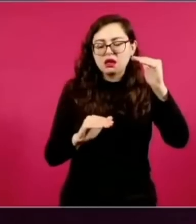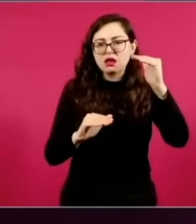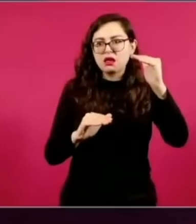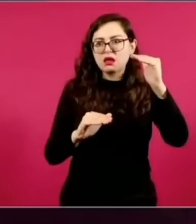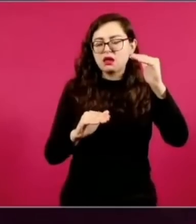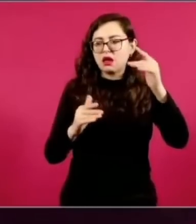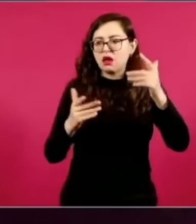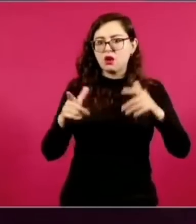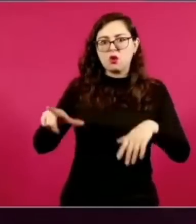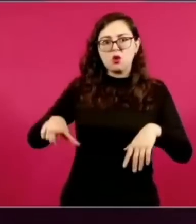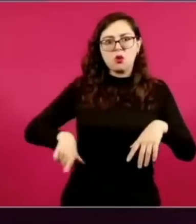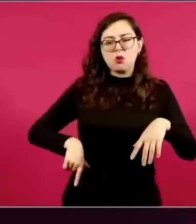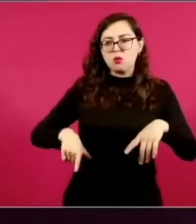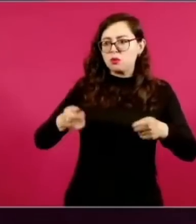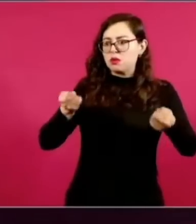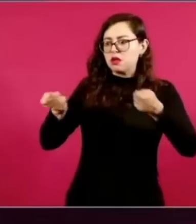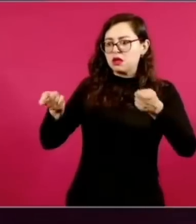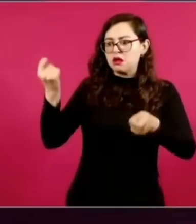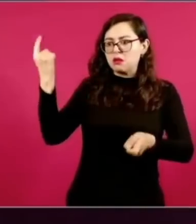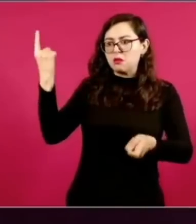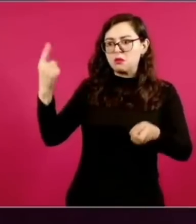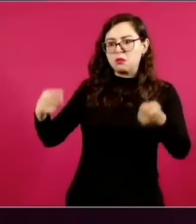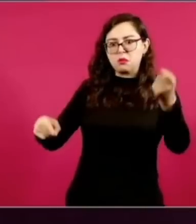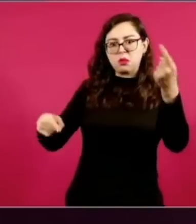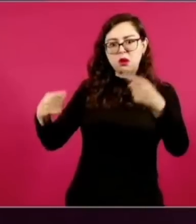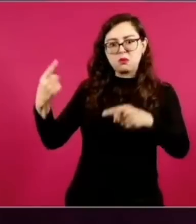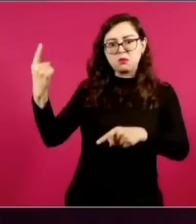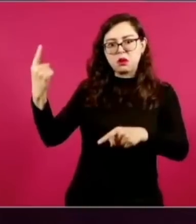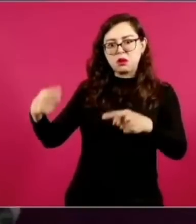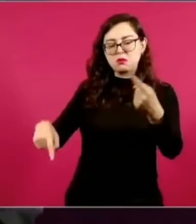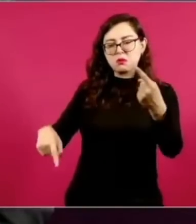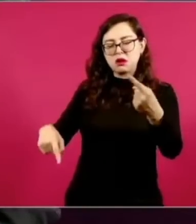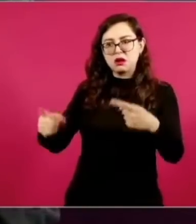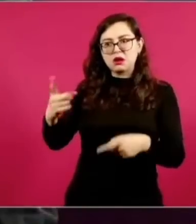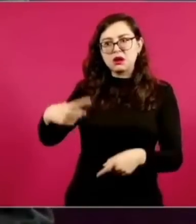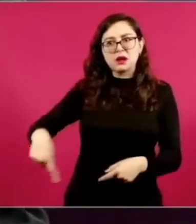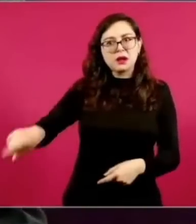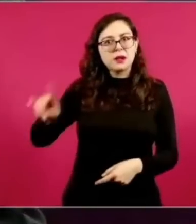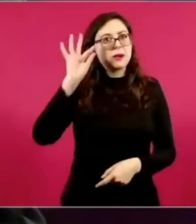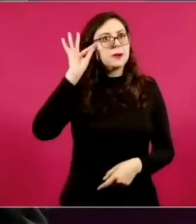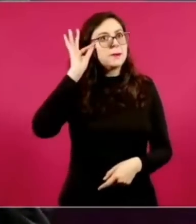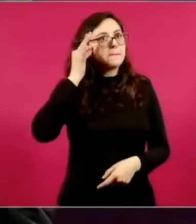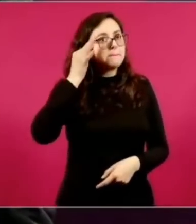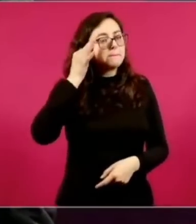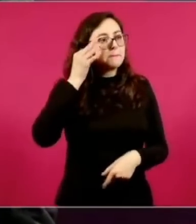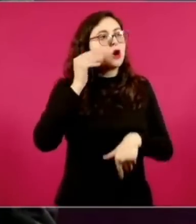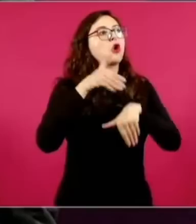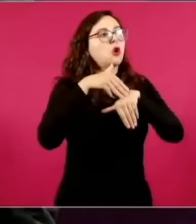cumplían con la máxima de obedecer y callar.